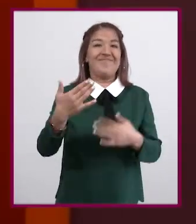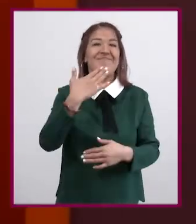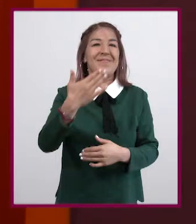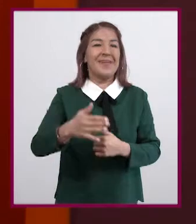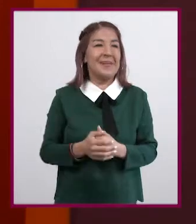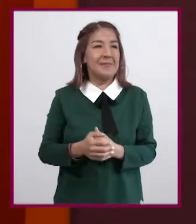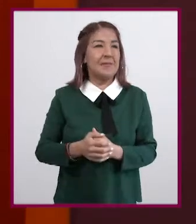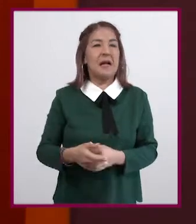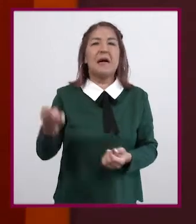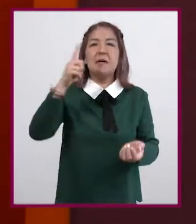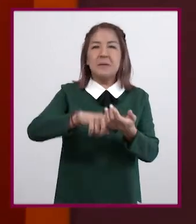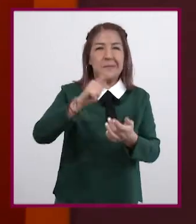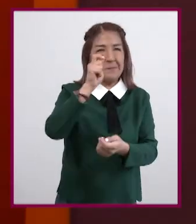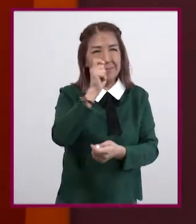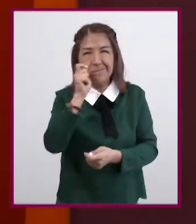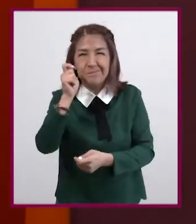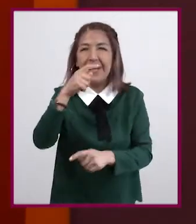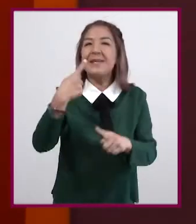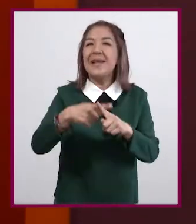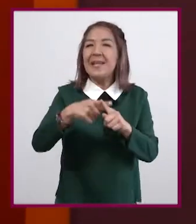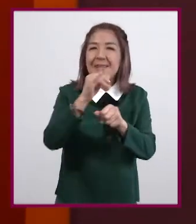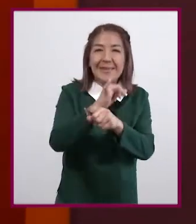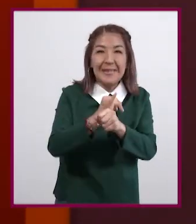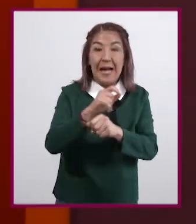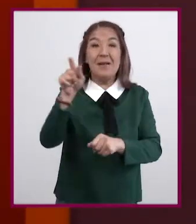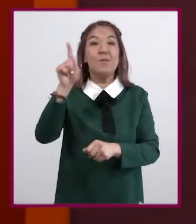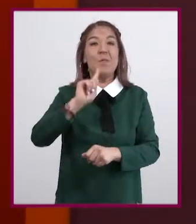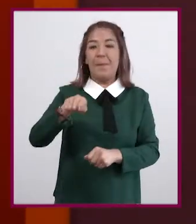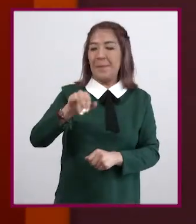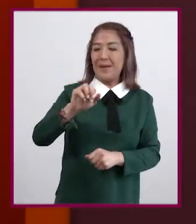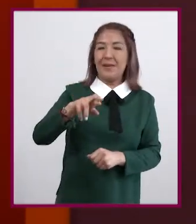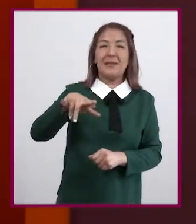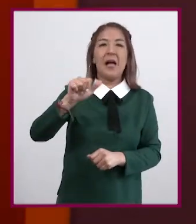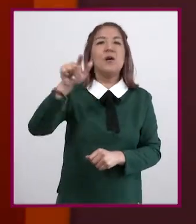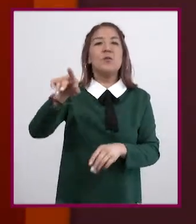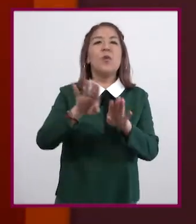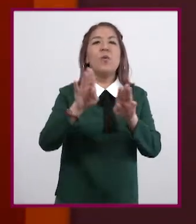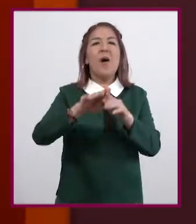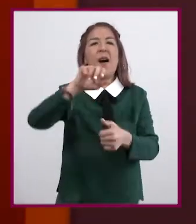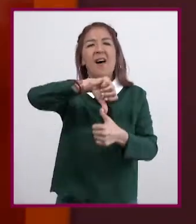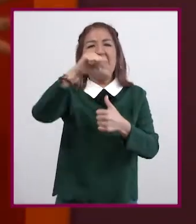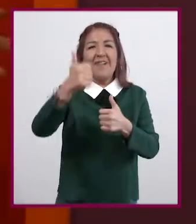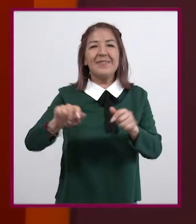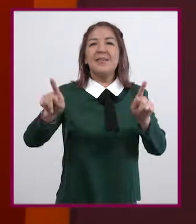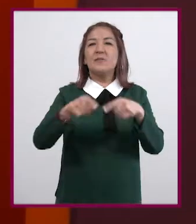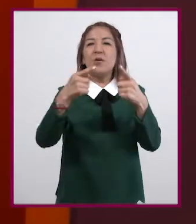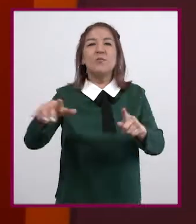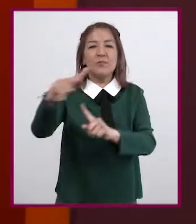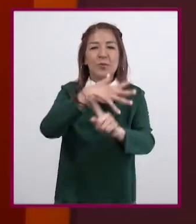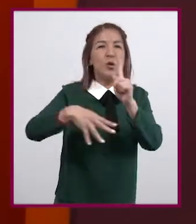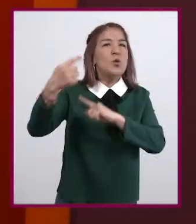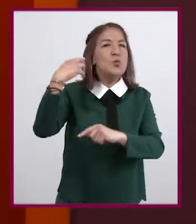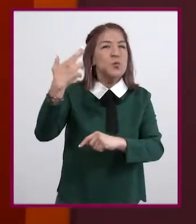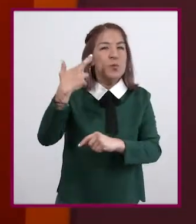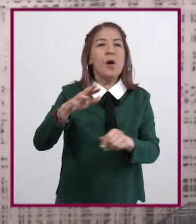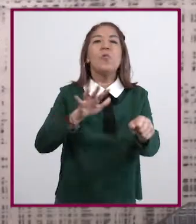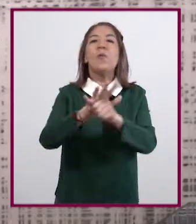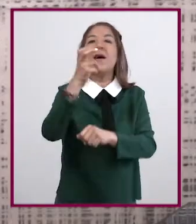la sección Bajo la Lupa conoceremos a Mirna Castro, una artista sonora para que nos explique qué son los paisajes sonoros y cuál es su